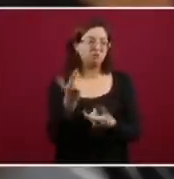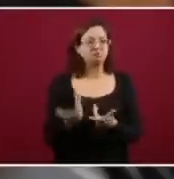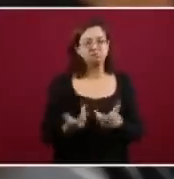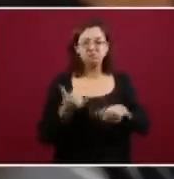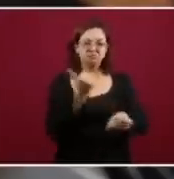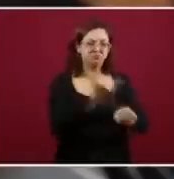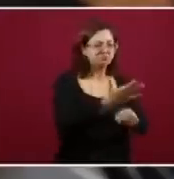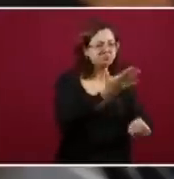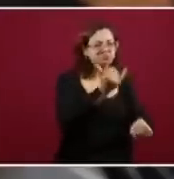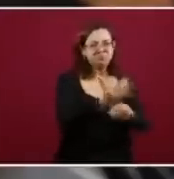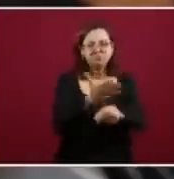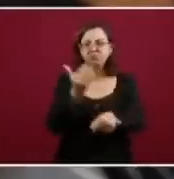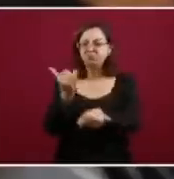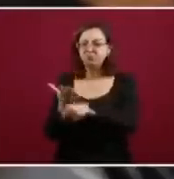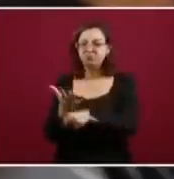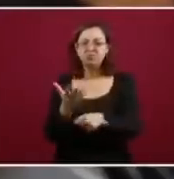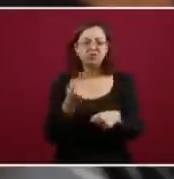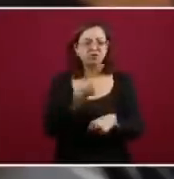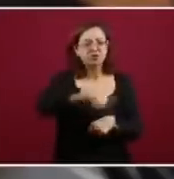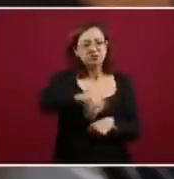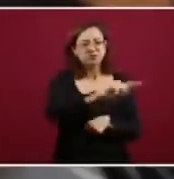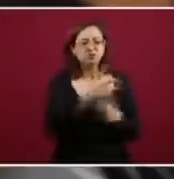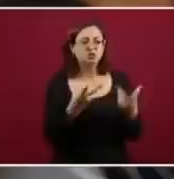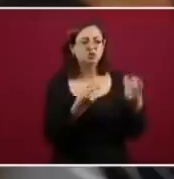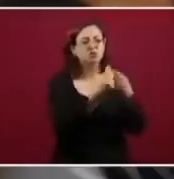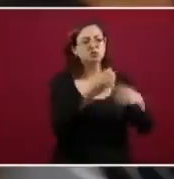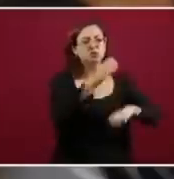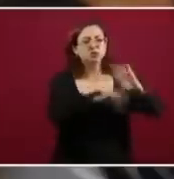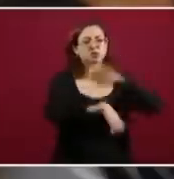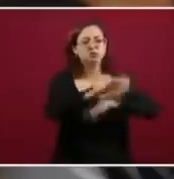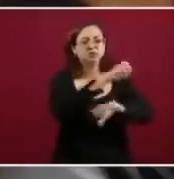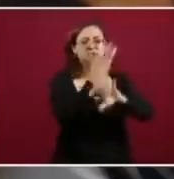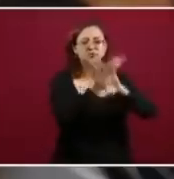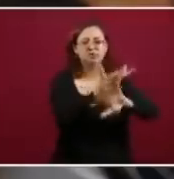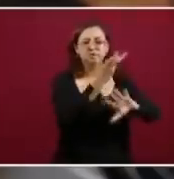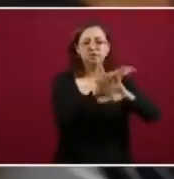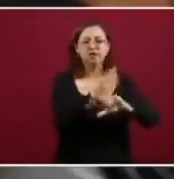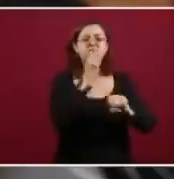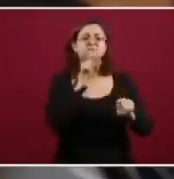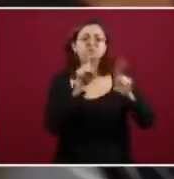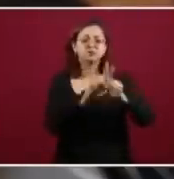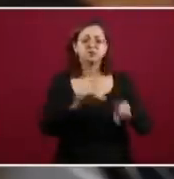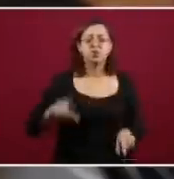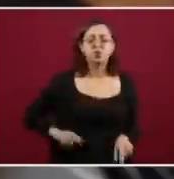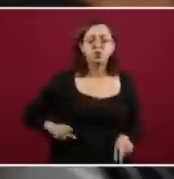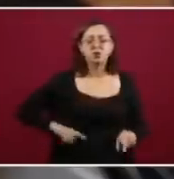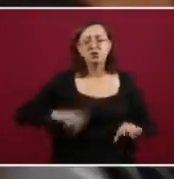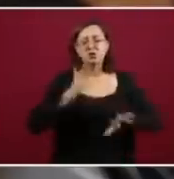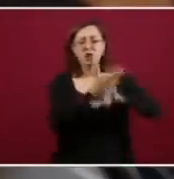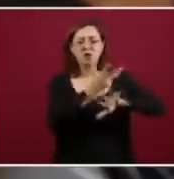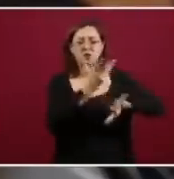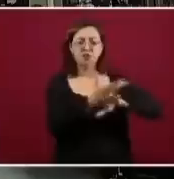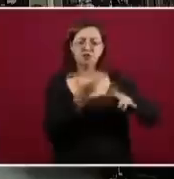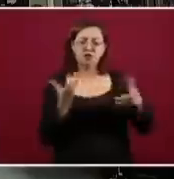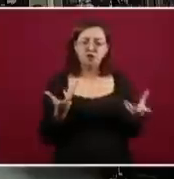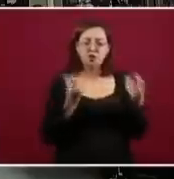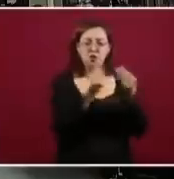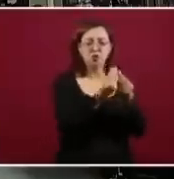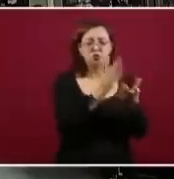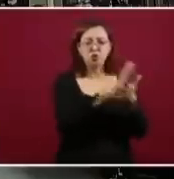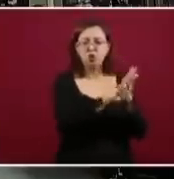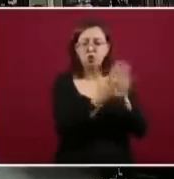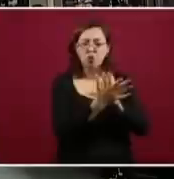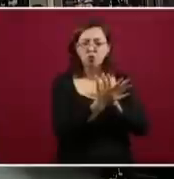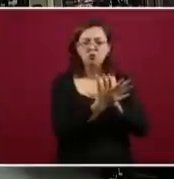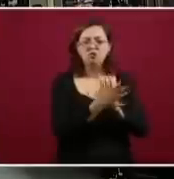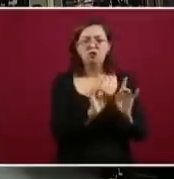ellos se han unido a empresas americanas y al mismo gobierno americano por lo que pues por lo que habéis